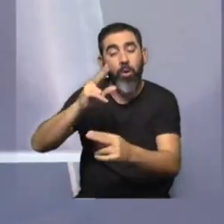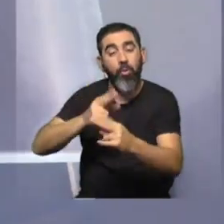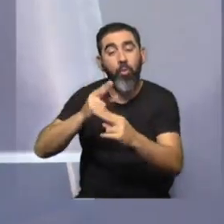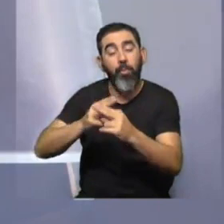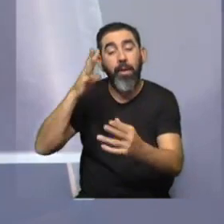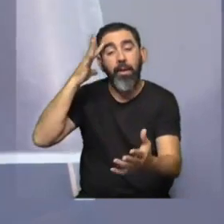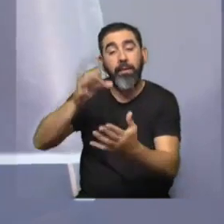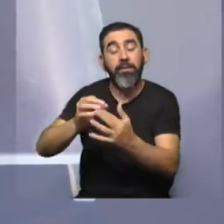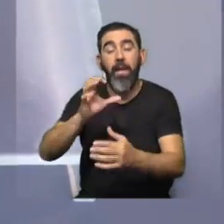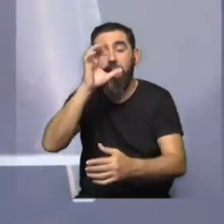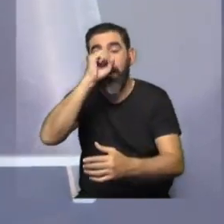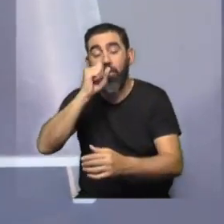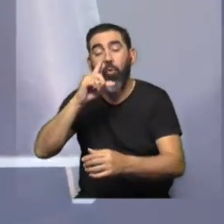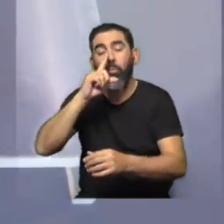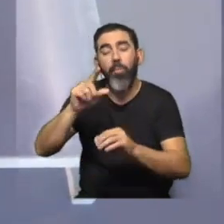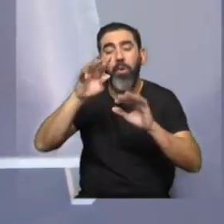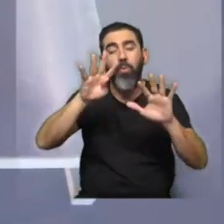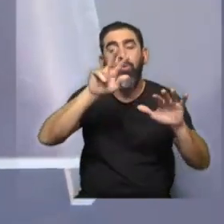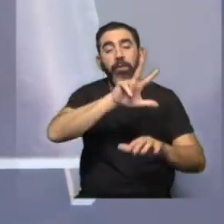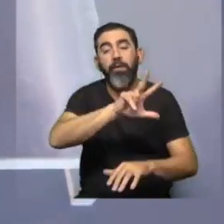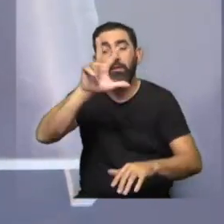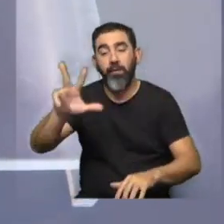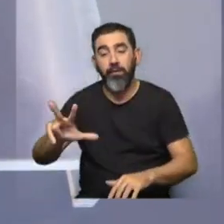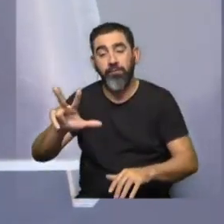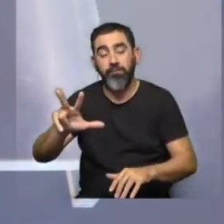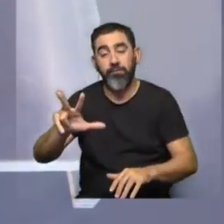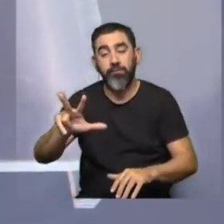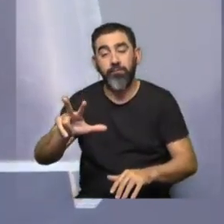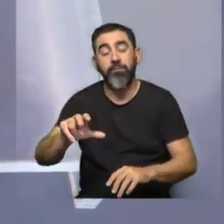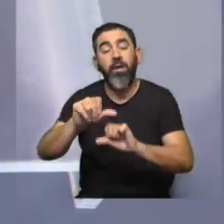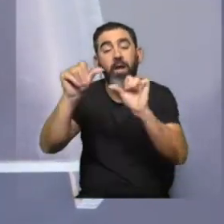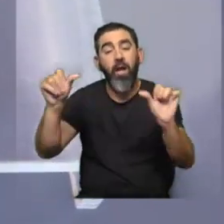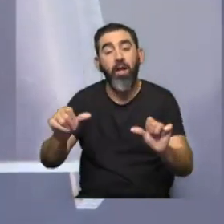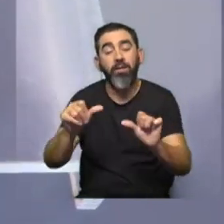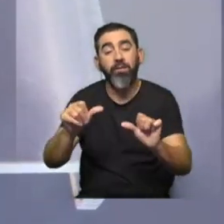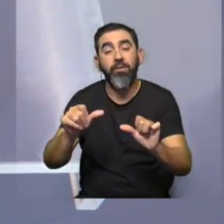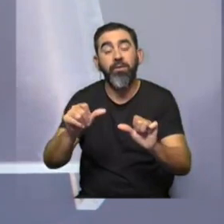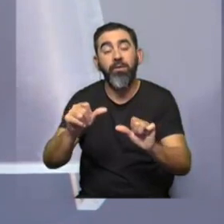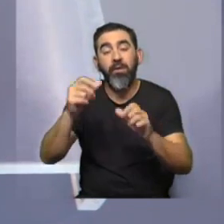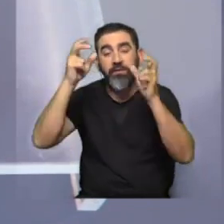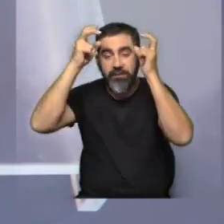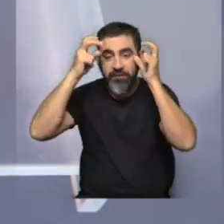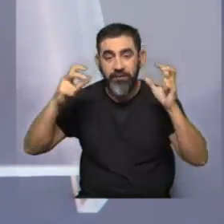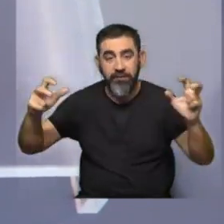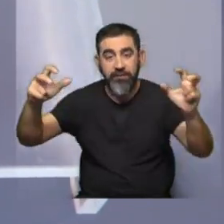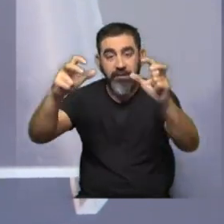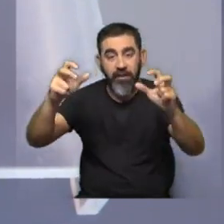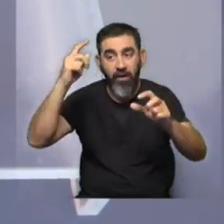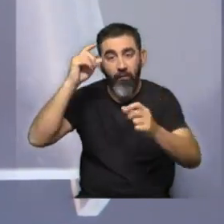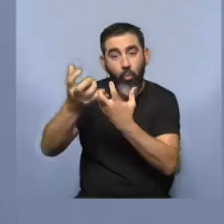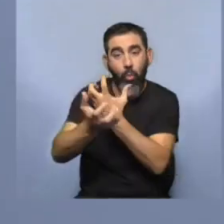del Naranjo, en 1933. Es hecha con un asta de ciervo. Su uso, para qué se